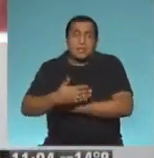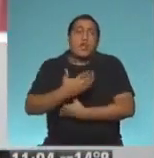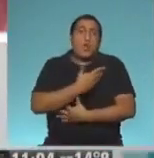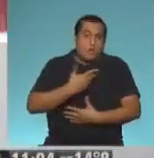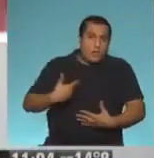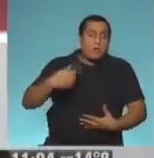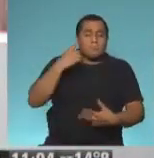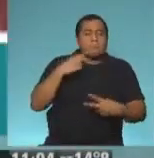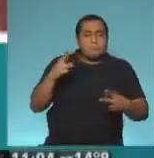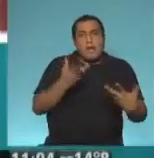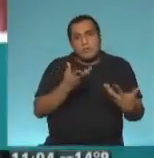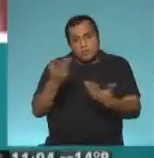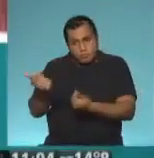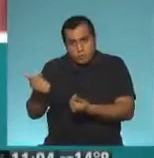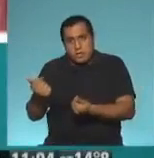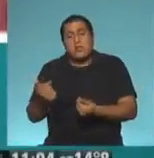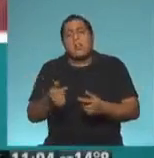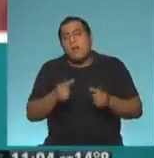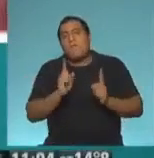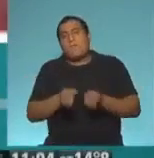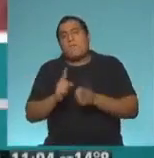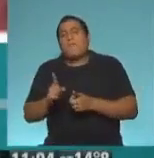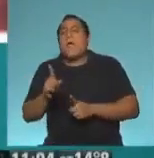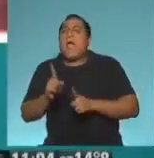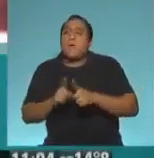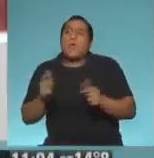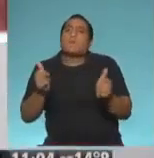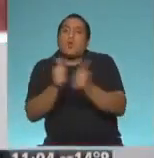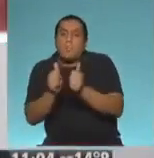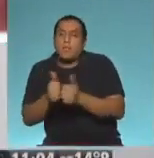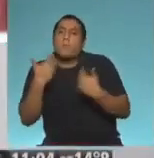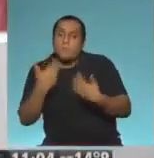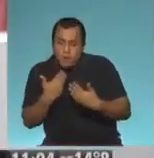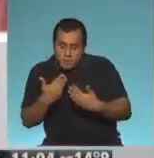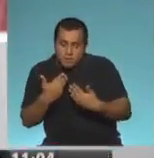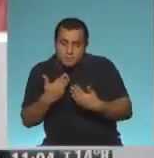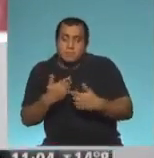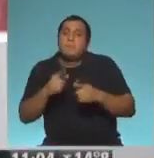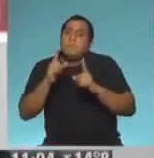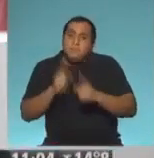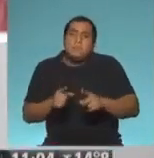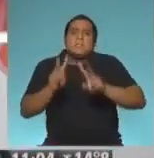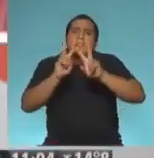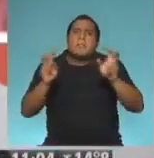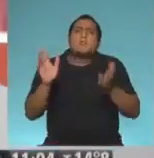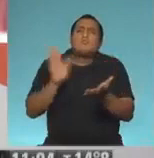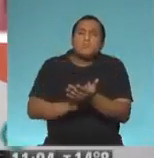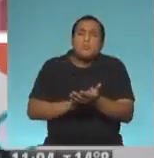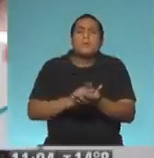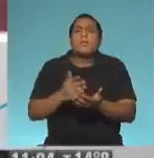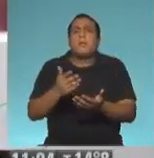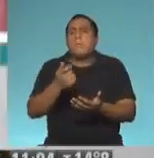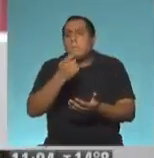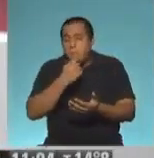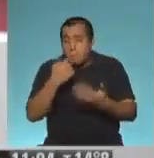entonces se pudieron llevar a cabo algunos acompañamientos, y también el tema de haber podido